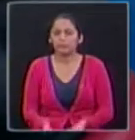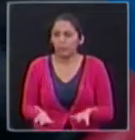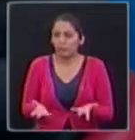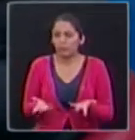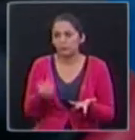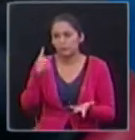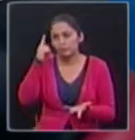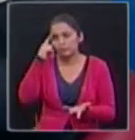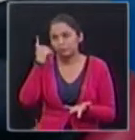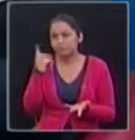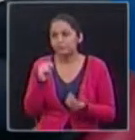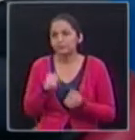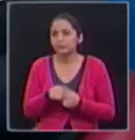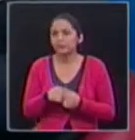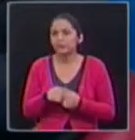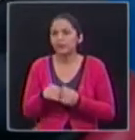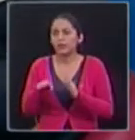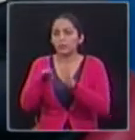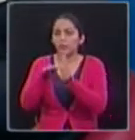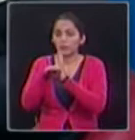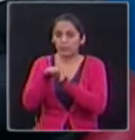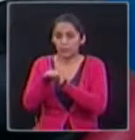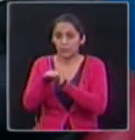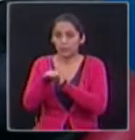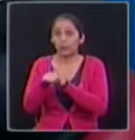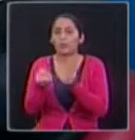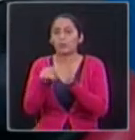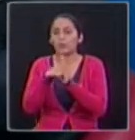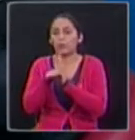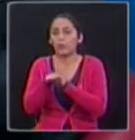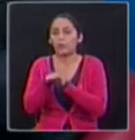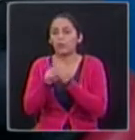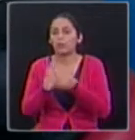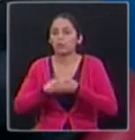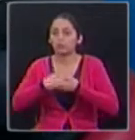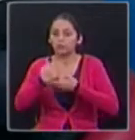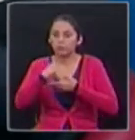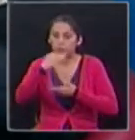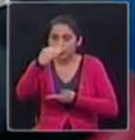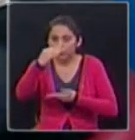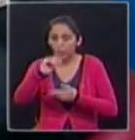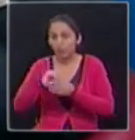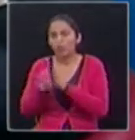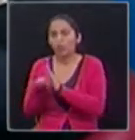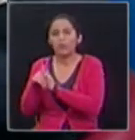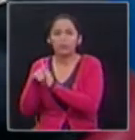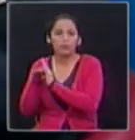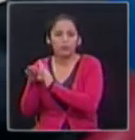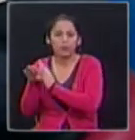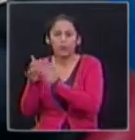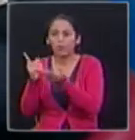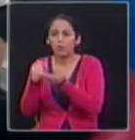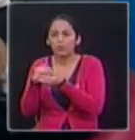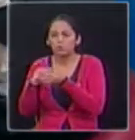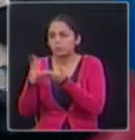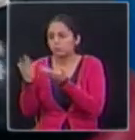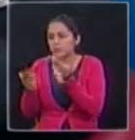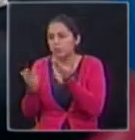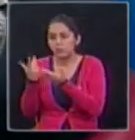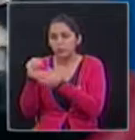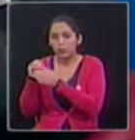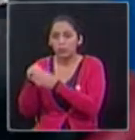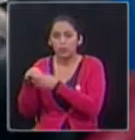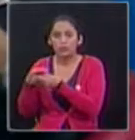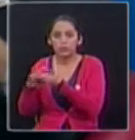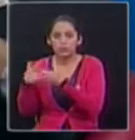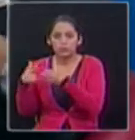cuenta corriente y una cuenta de ahorro. ¿Por qué? Porque la banca privada se puede asociar con las empresas de telecomunicaciones y cualquier empresa comercial que pueda